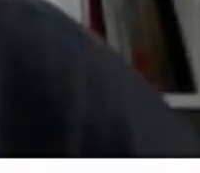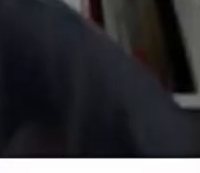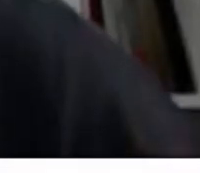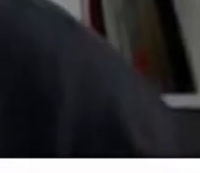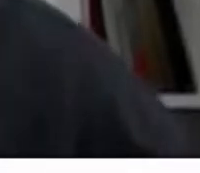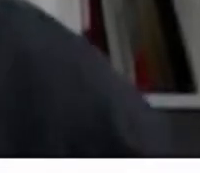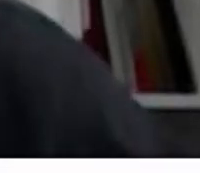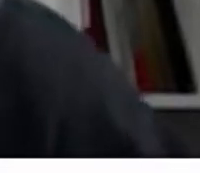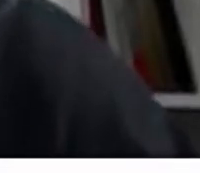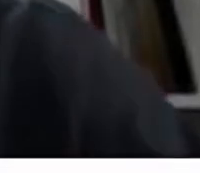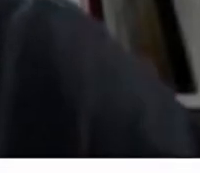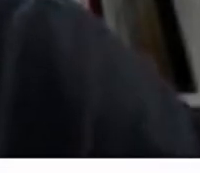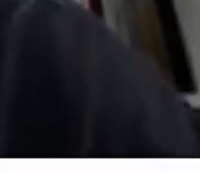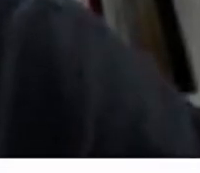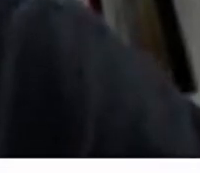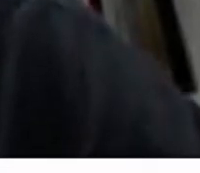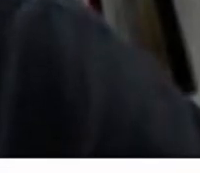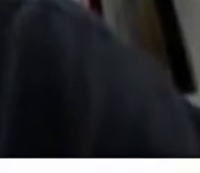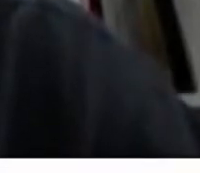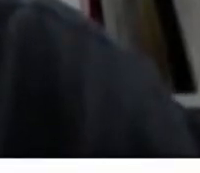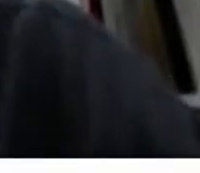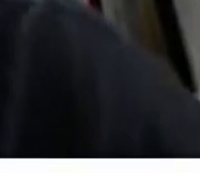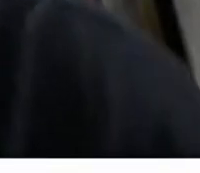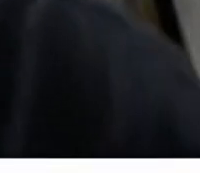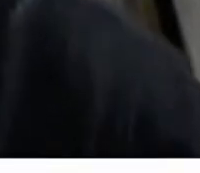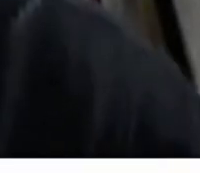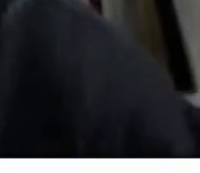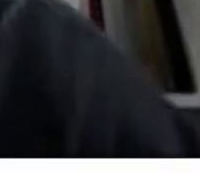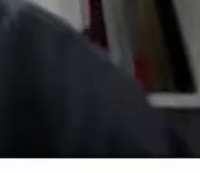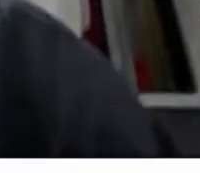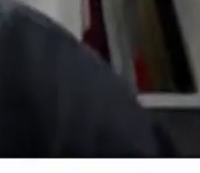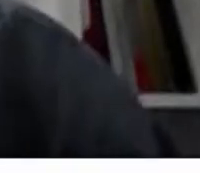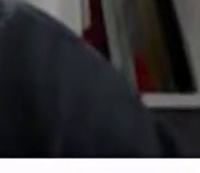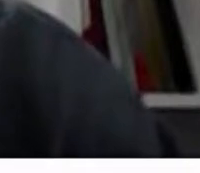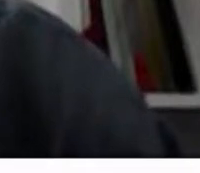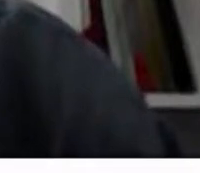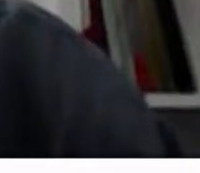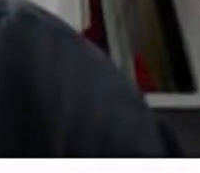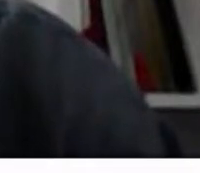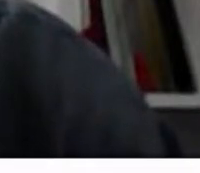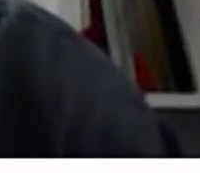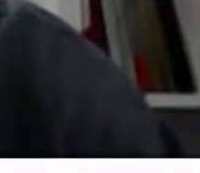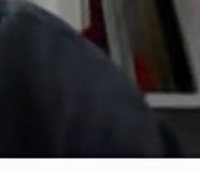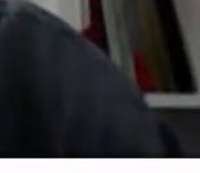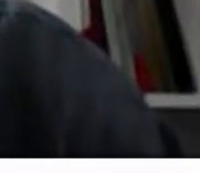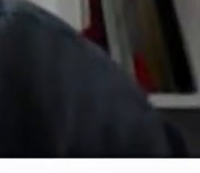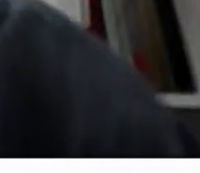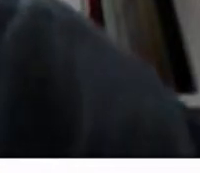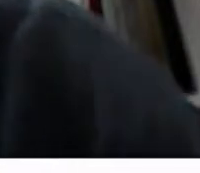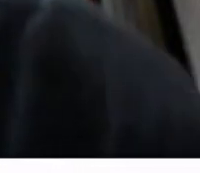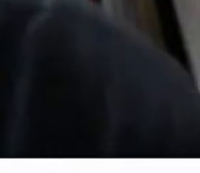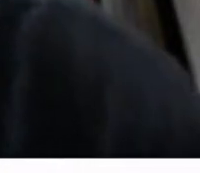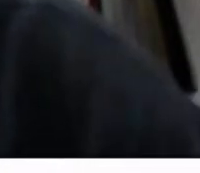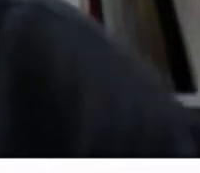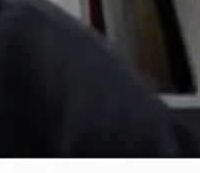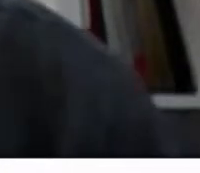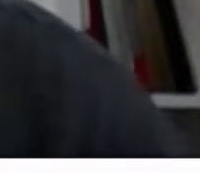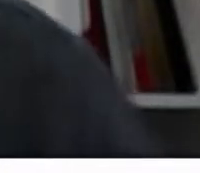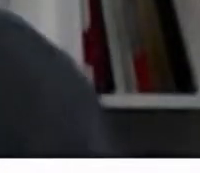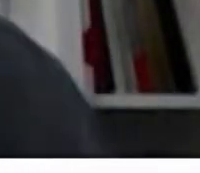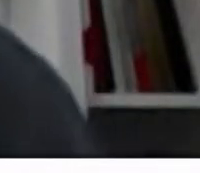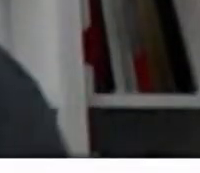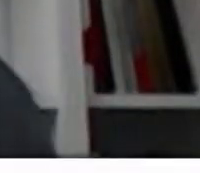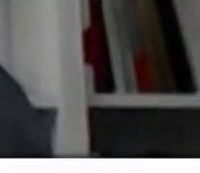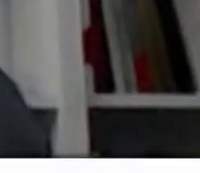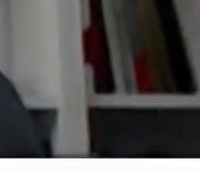pensamos que van a modificar de alguna u otra forma esta realidad socioeconómica que vive el país. ¿Cómo vamos a seguir